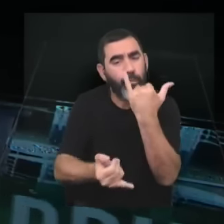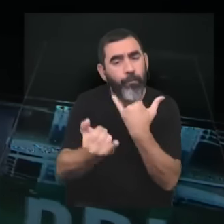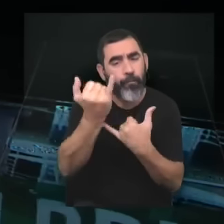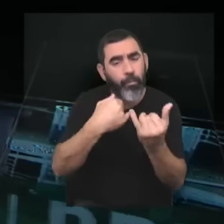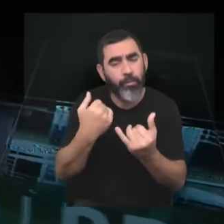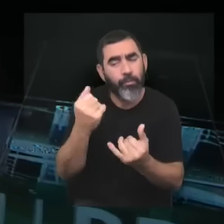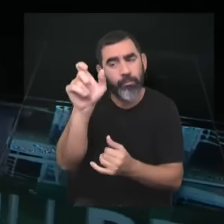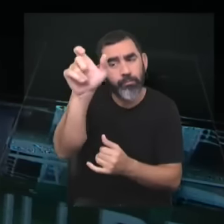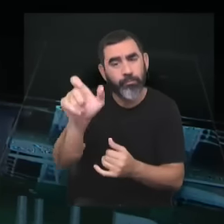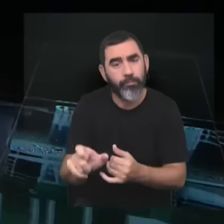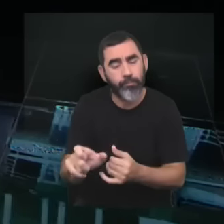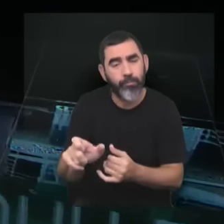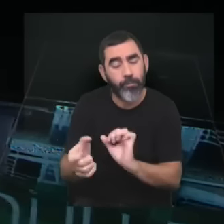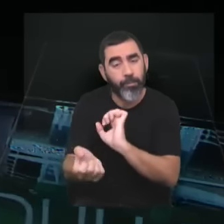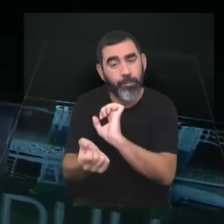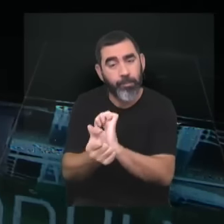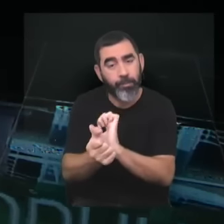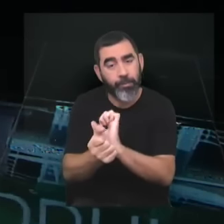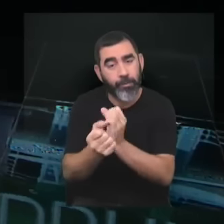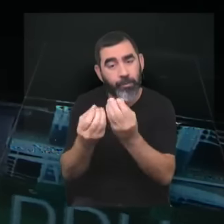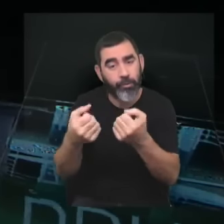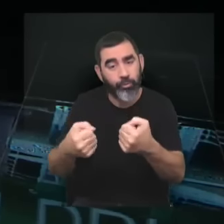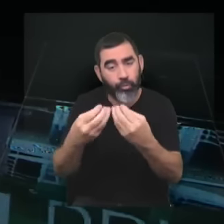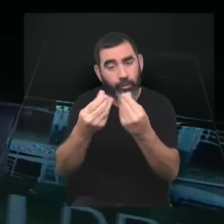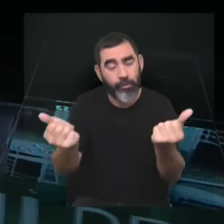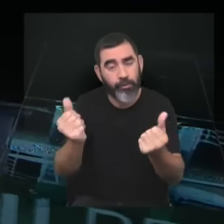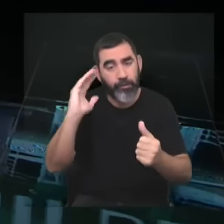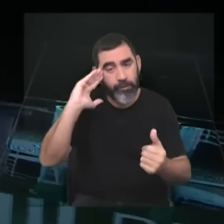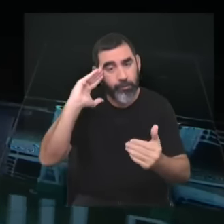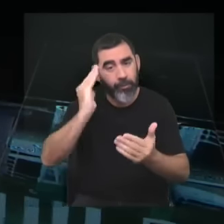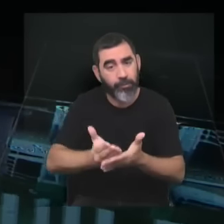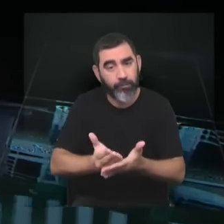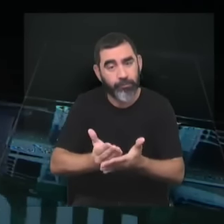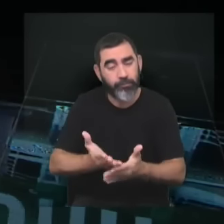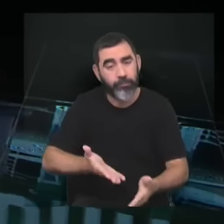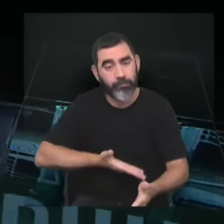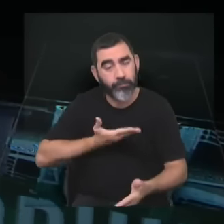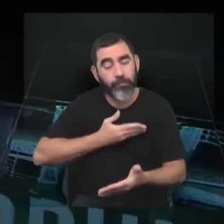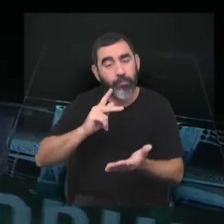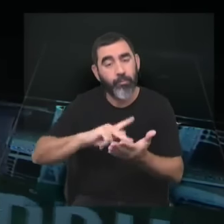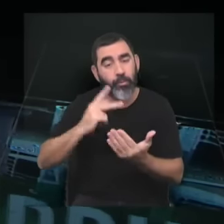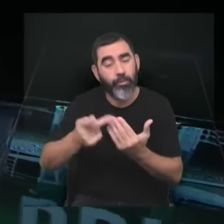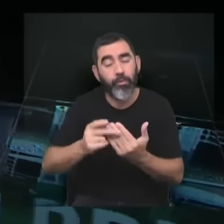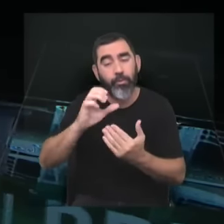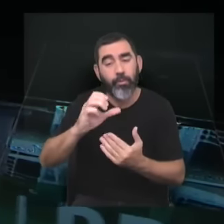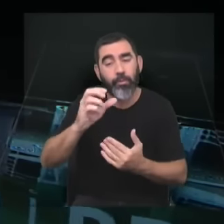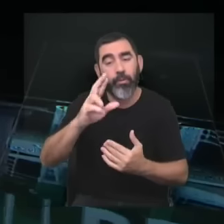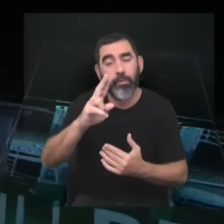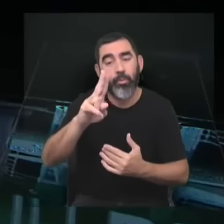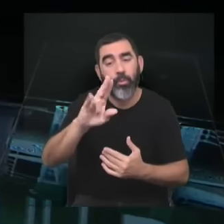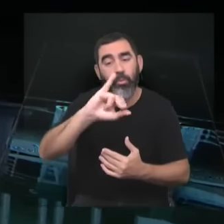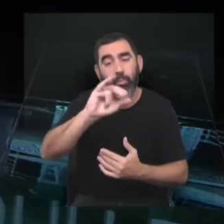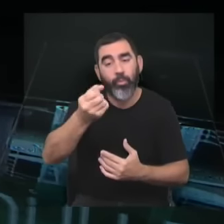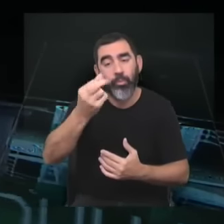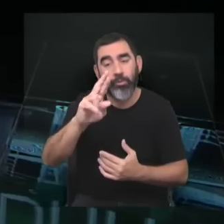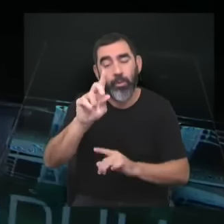paradero de detenidos desaparecidos durante el terrorismo de estado que reclama el proyecto de investigación cruzar de la Universidad de